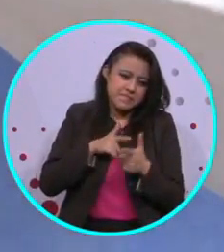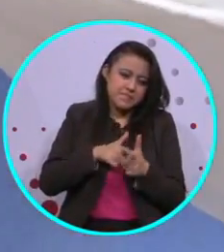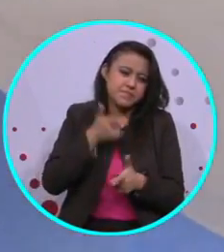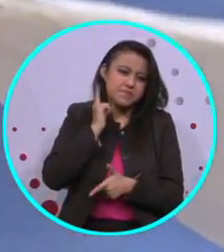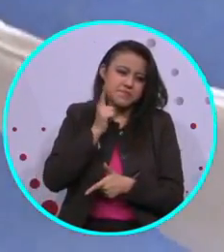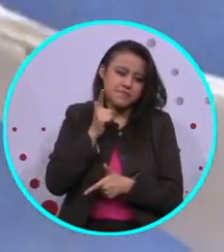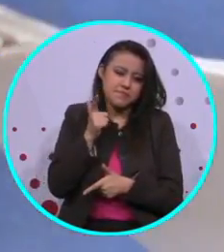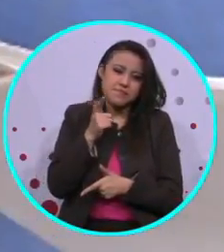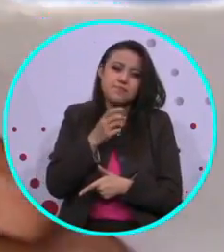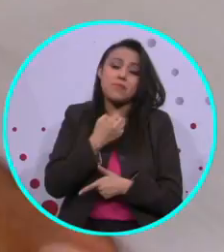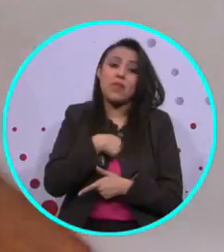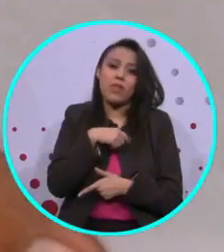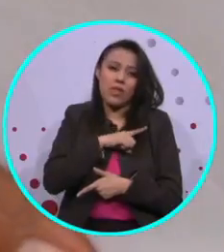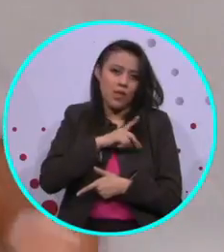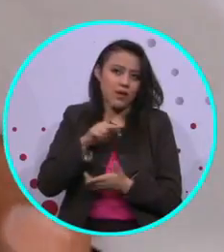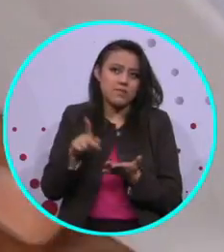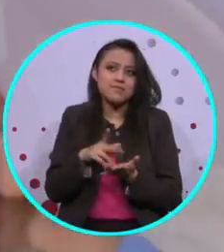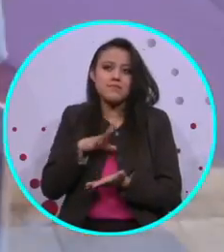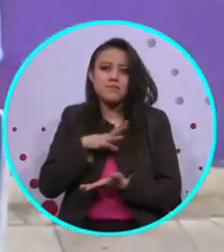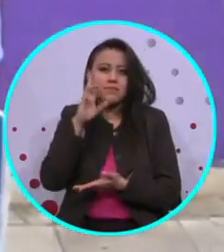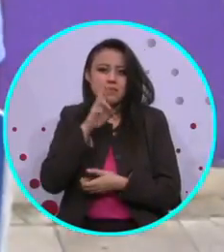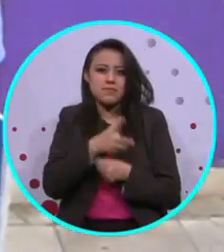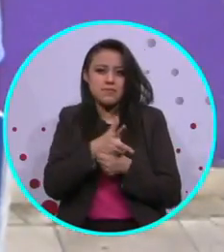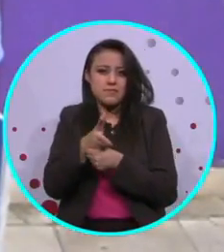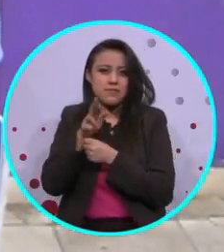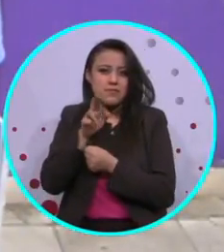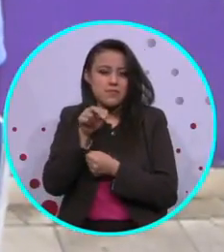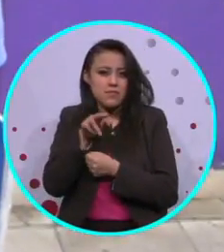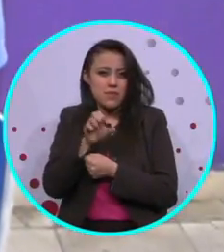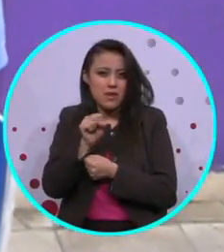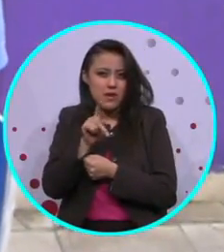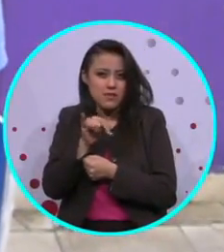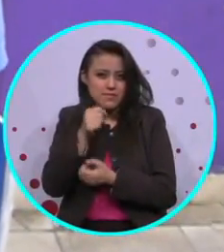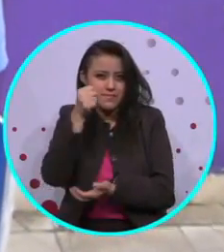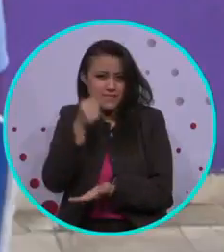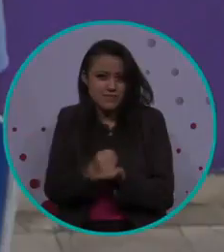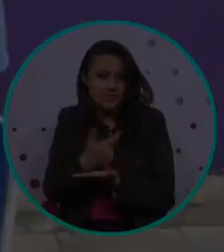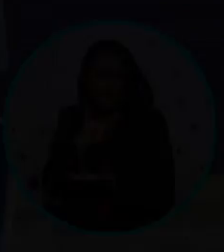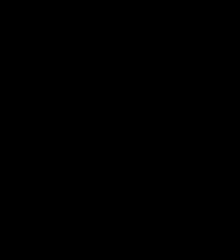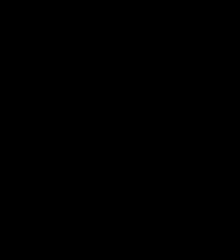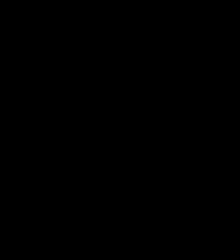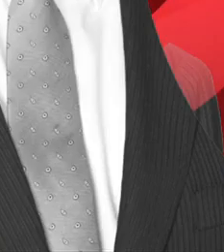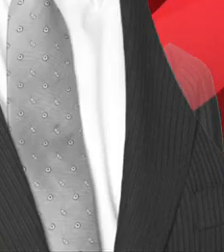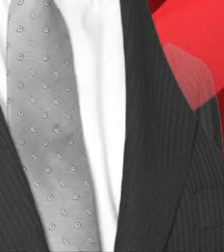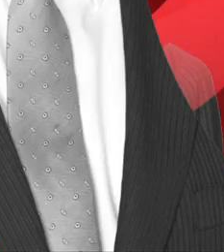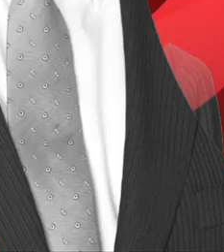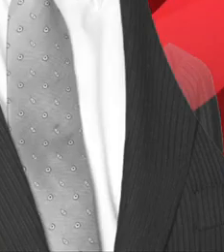cura llegue. Con imágenes de René Santos, para quien corresponda, Gloria Escalera.